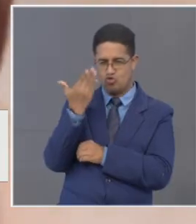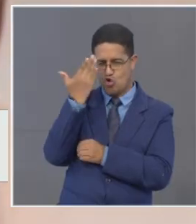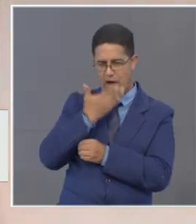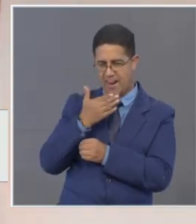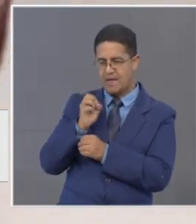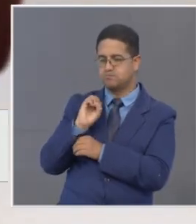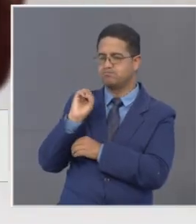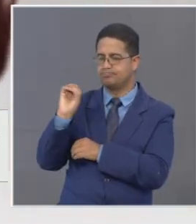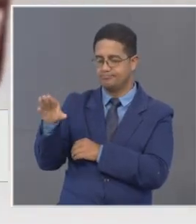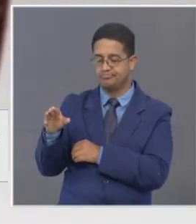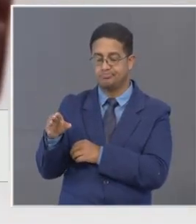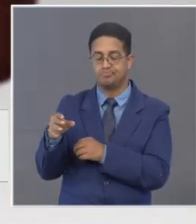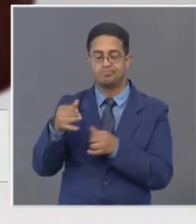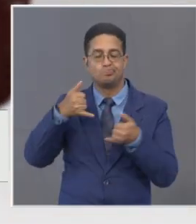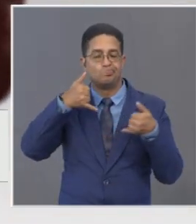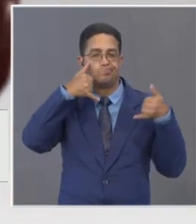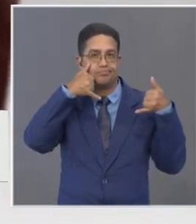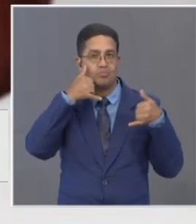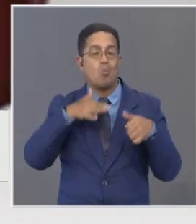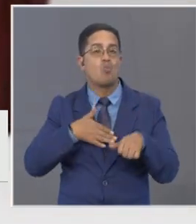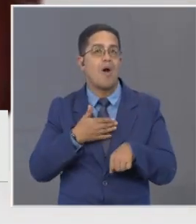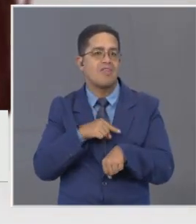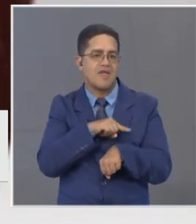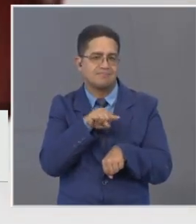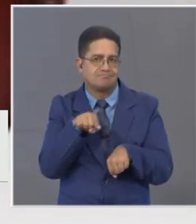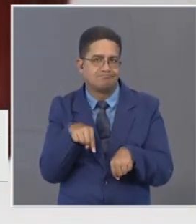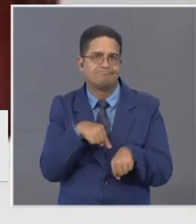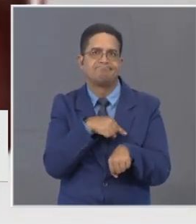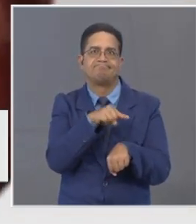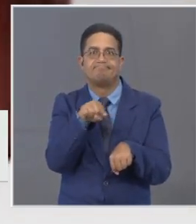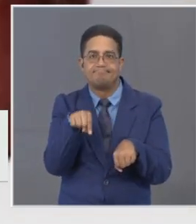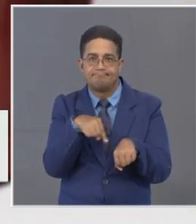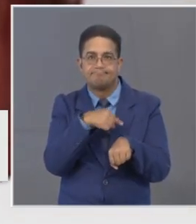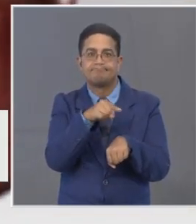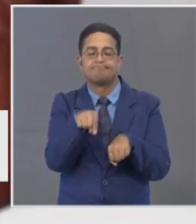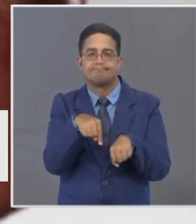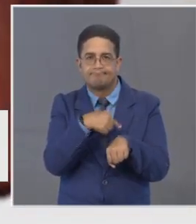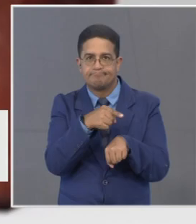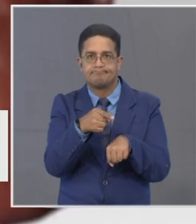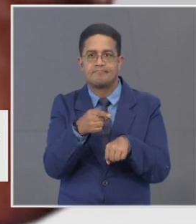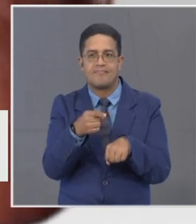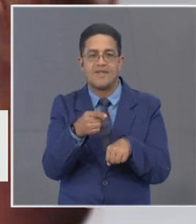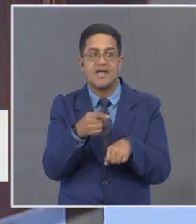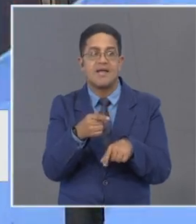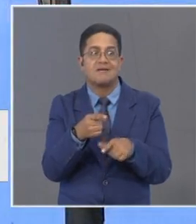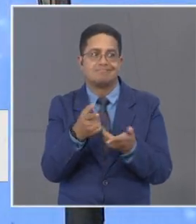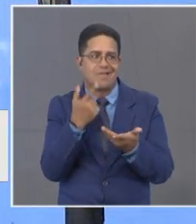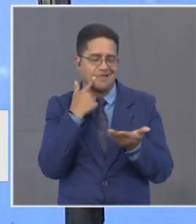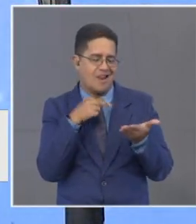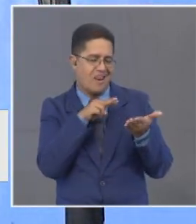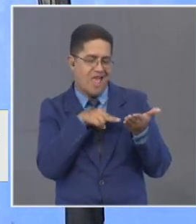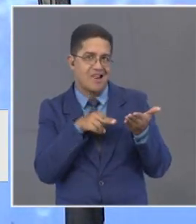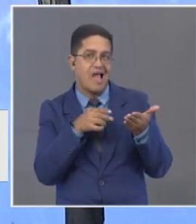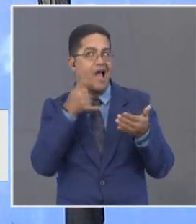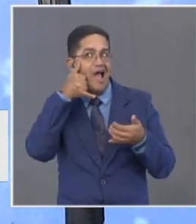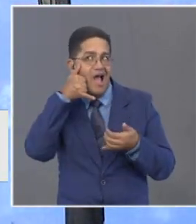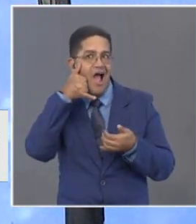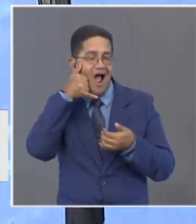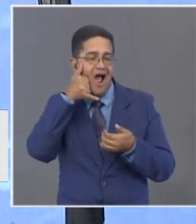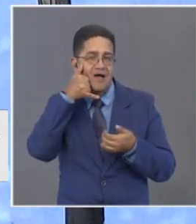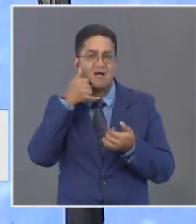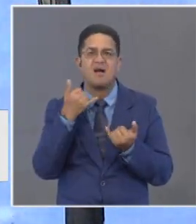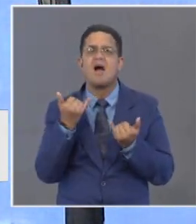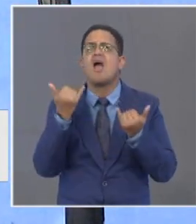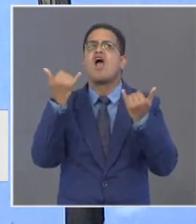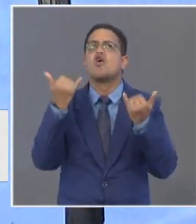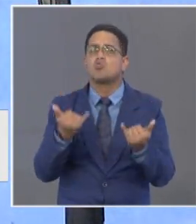pasaba? Muy probablemente se podían tardar horas, días, en que nosotros podíamos leer ese electrocardiograma. En la actualidad,